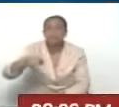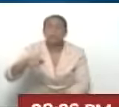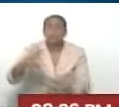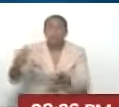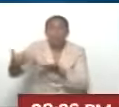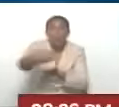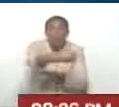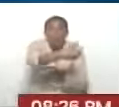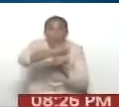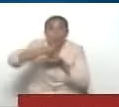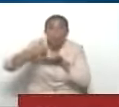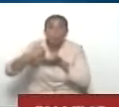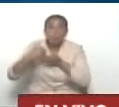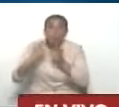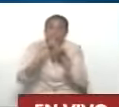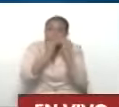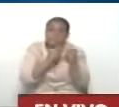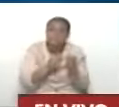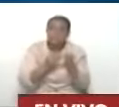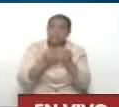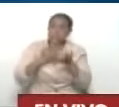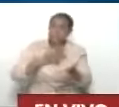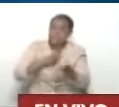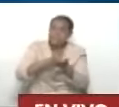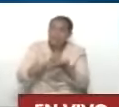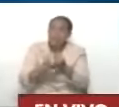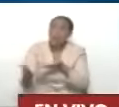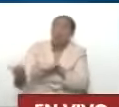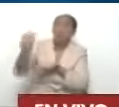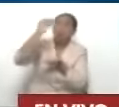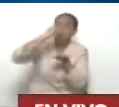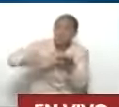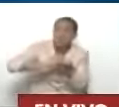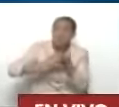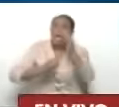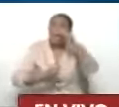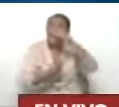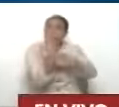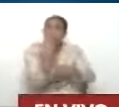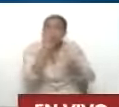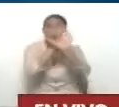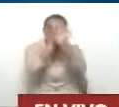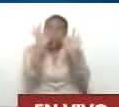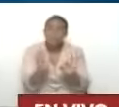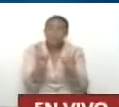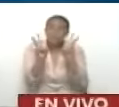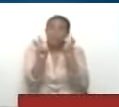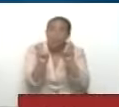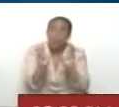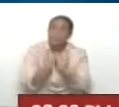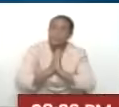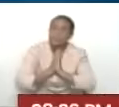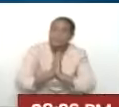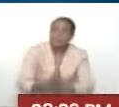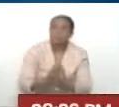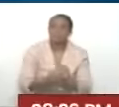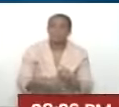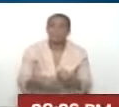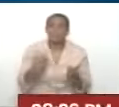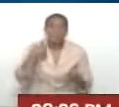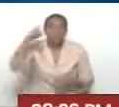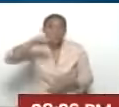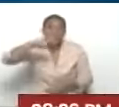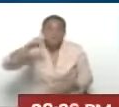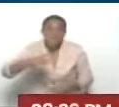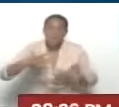recobrar el estado de bienestar social, construir un nuevo estado de bienestar social. Y para eso necesitamos